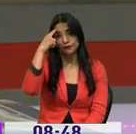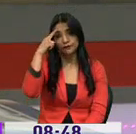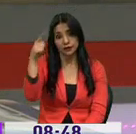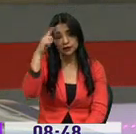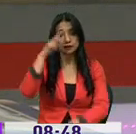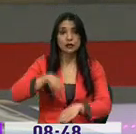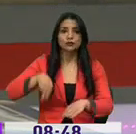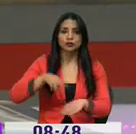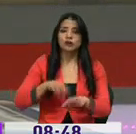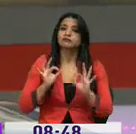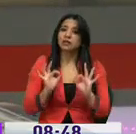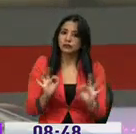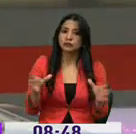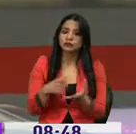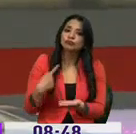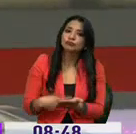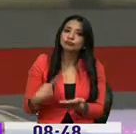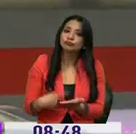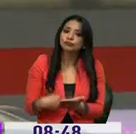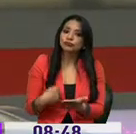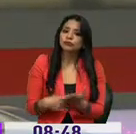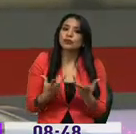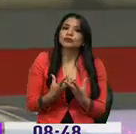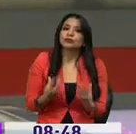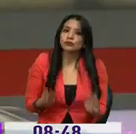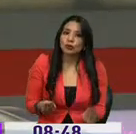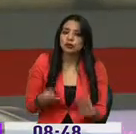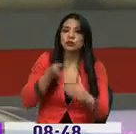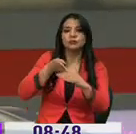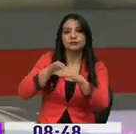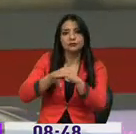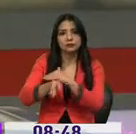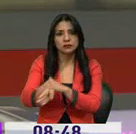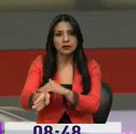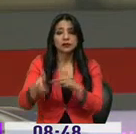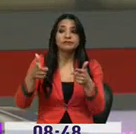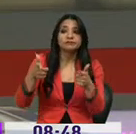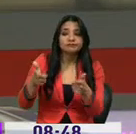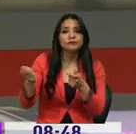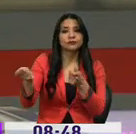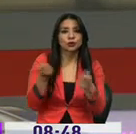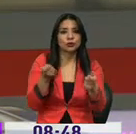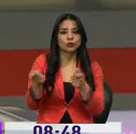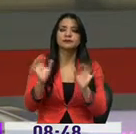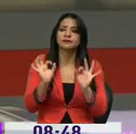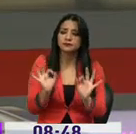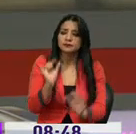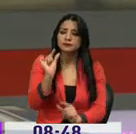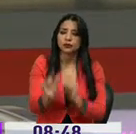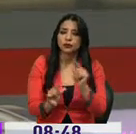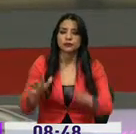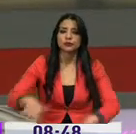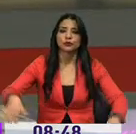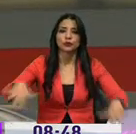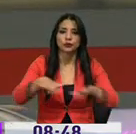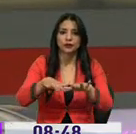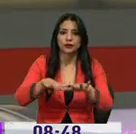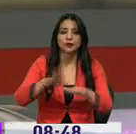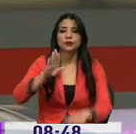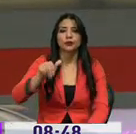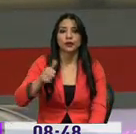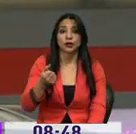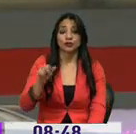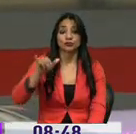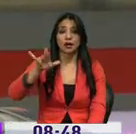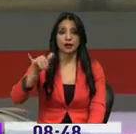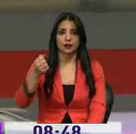nacional está analizando todas las alternativas para poder intervenir, dicen ellos, de manera prudente en la zona de Buenos Aires, en la provincia de